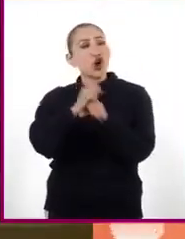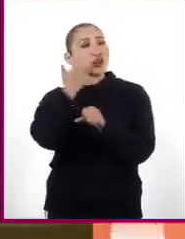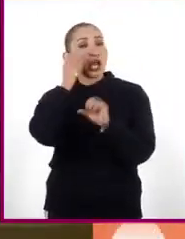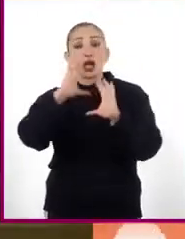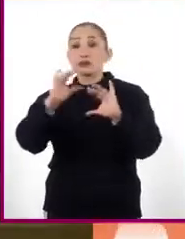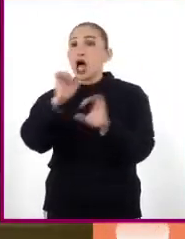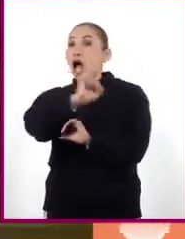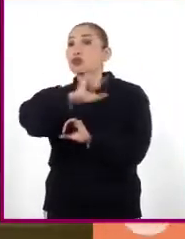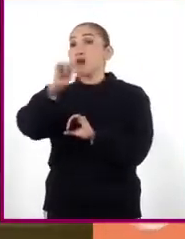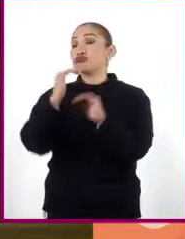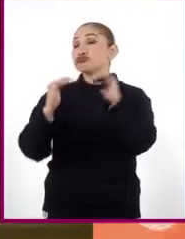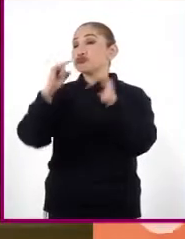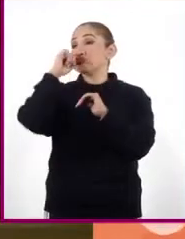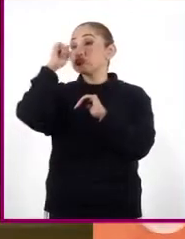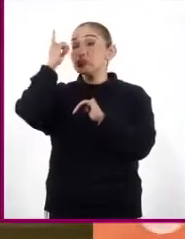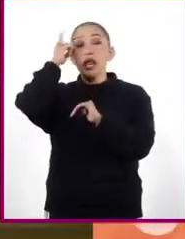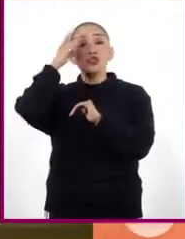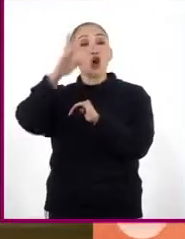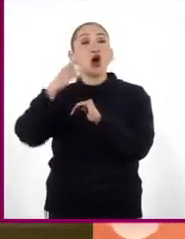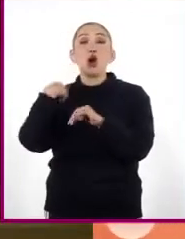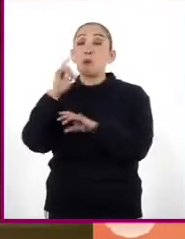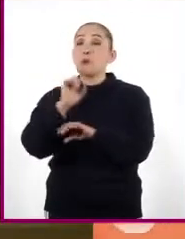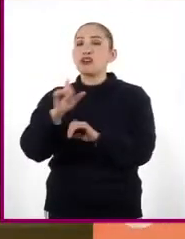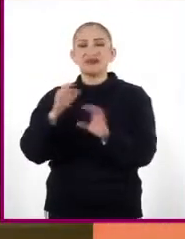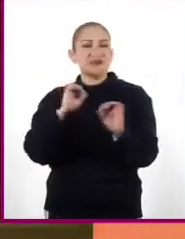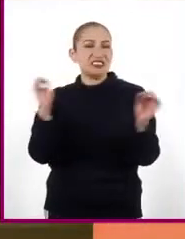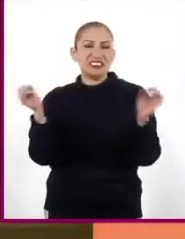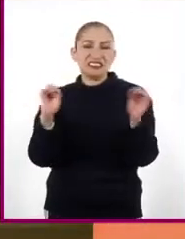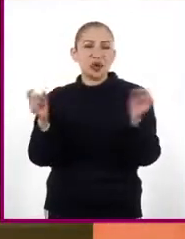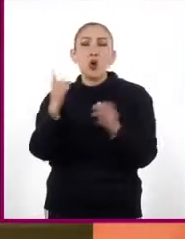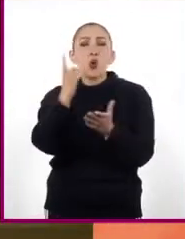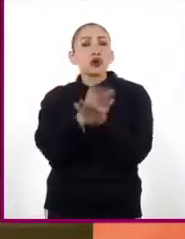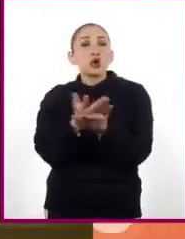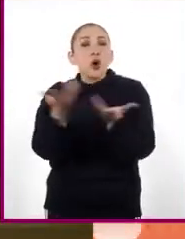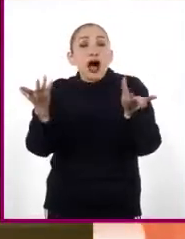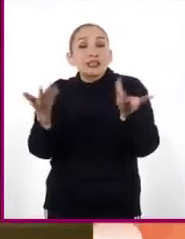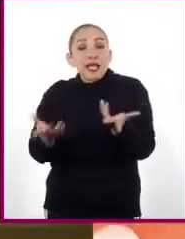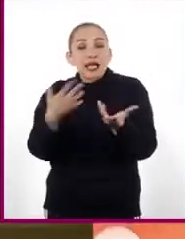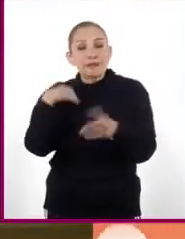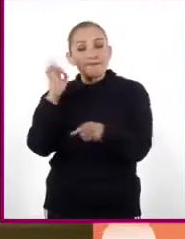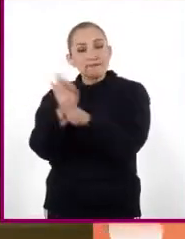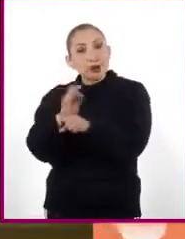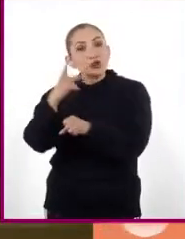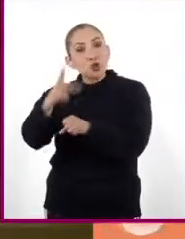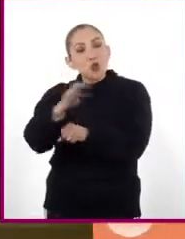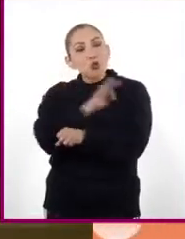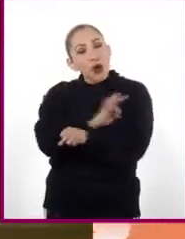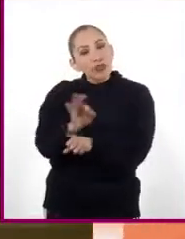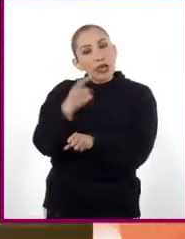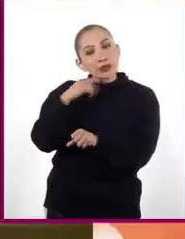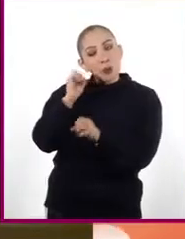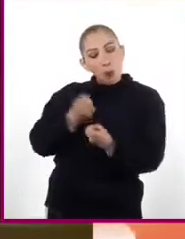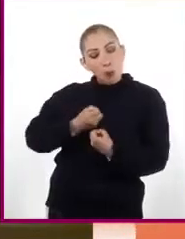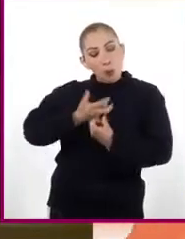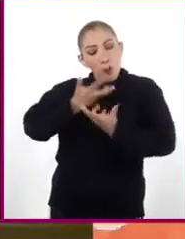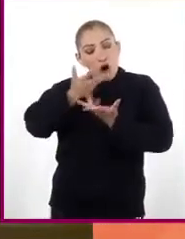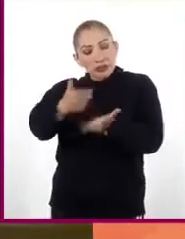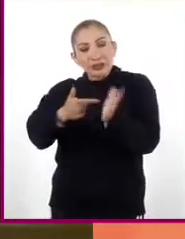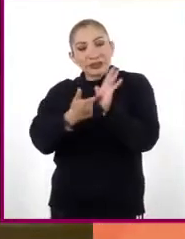formar actores, directores ni escenógrafos profesionales, sino desarrollar y reforzar nuestra capacidad de